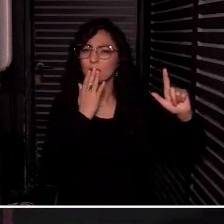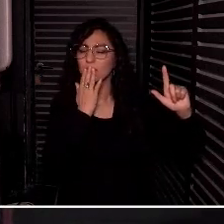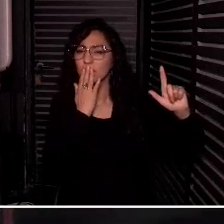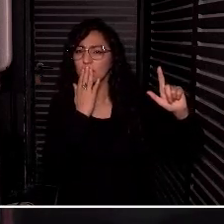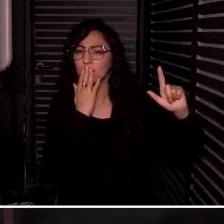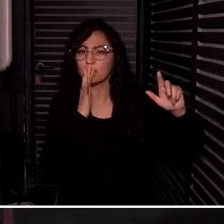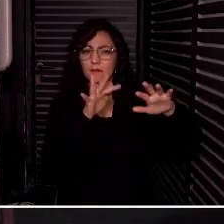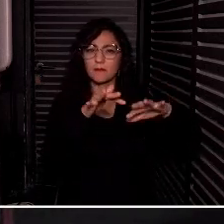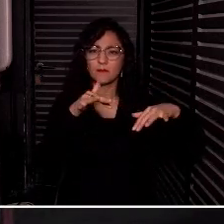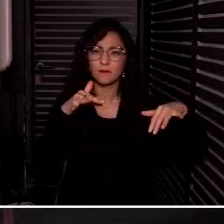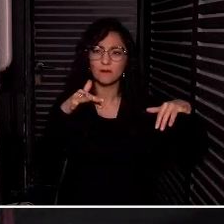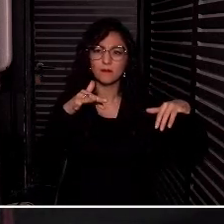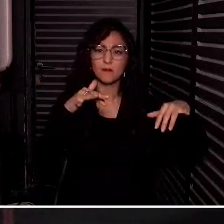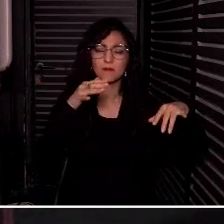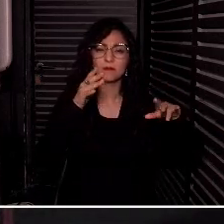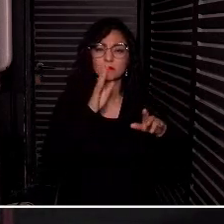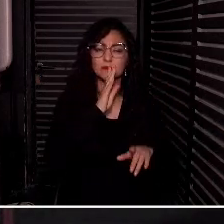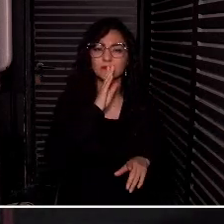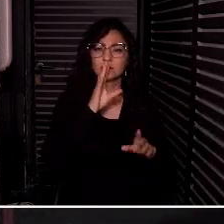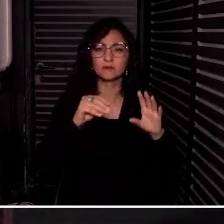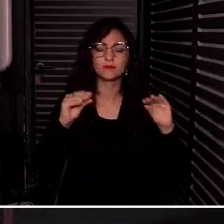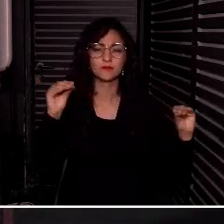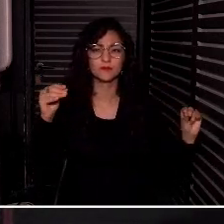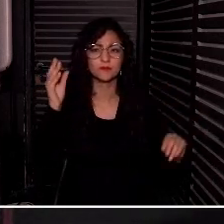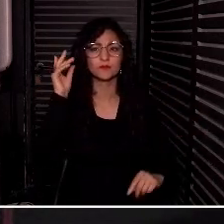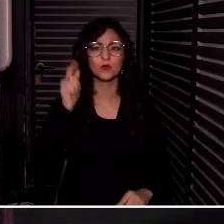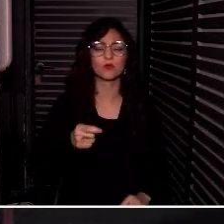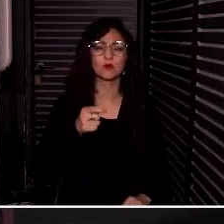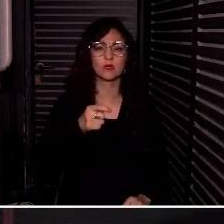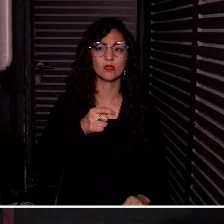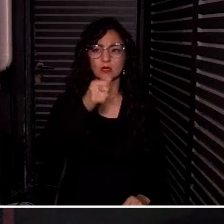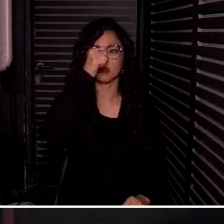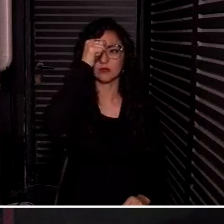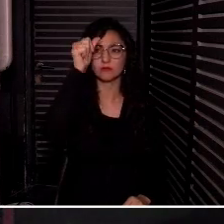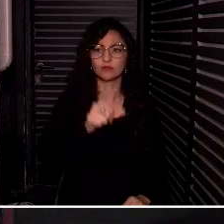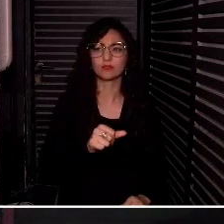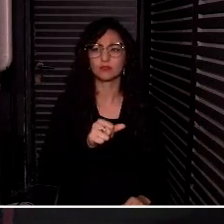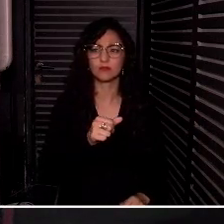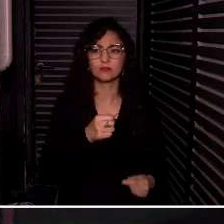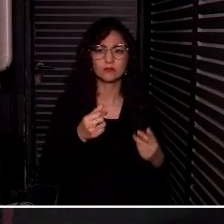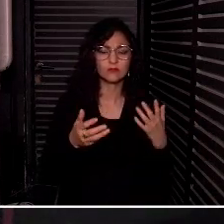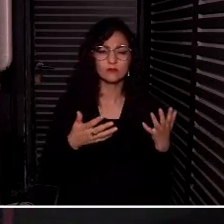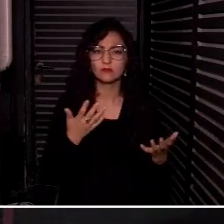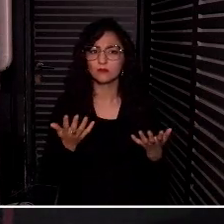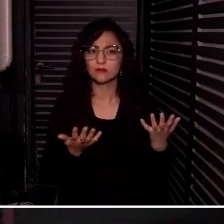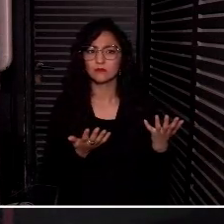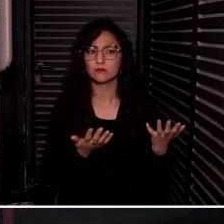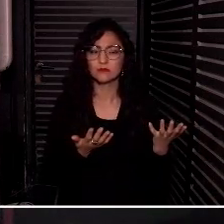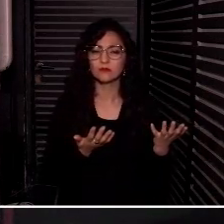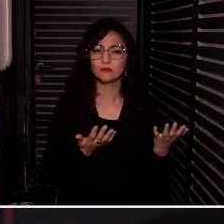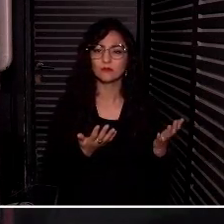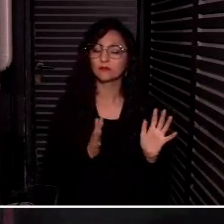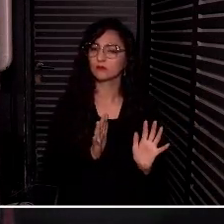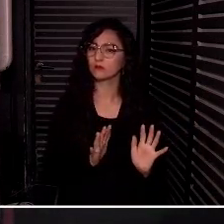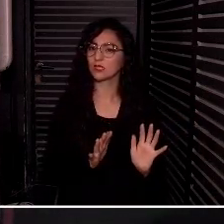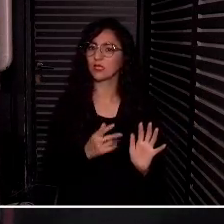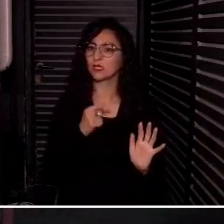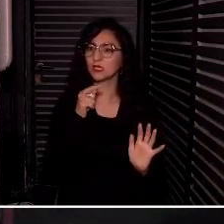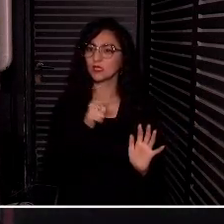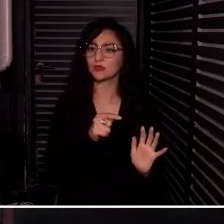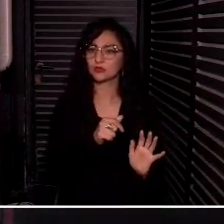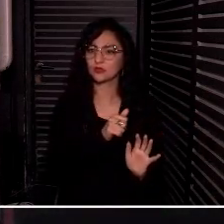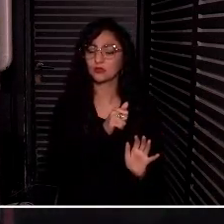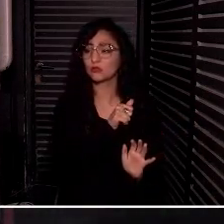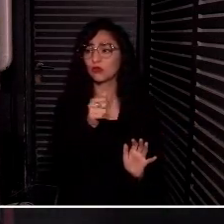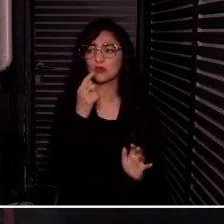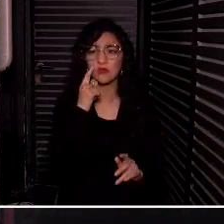audiencia y la jueza ordena la la prisión preventiva la verdad es que como que no sé yo creo que a lo mejor no todos lo